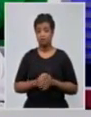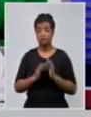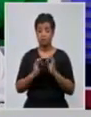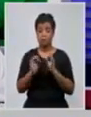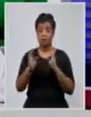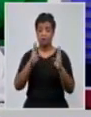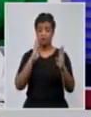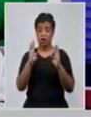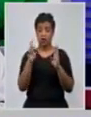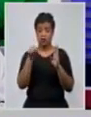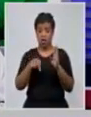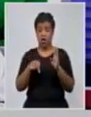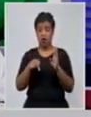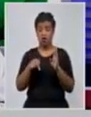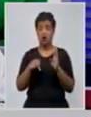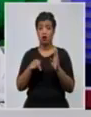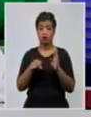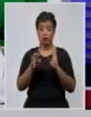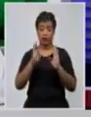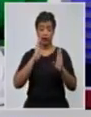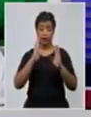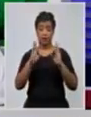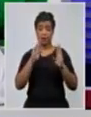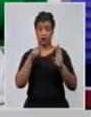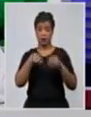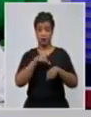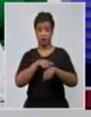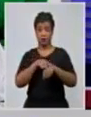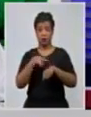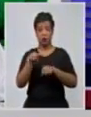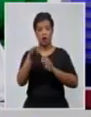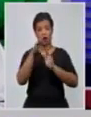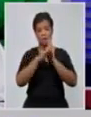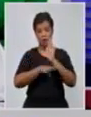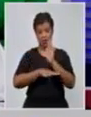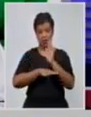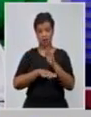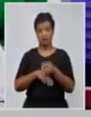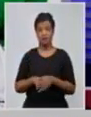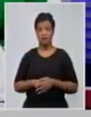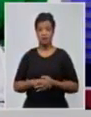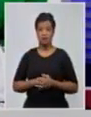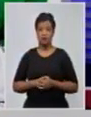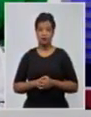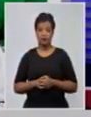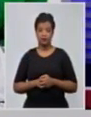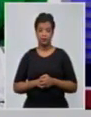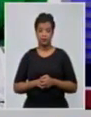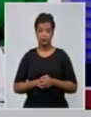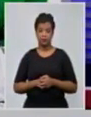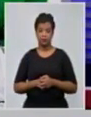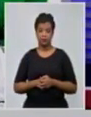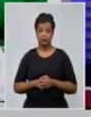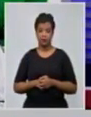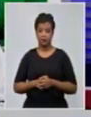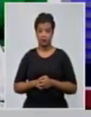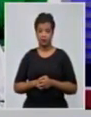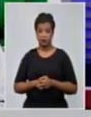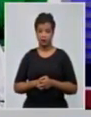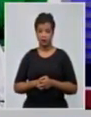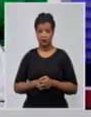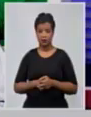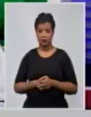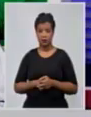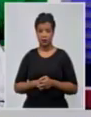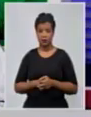fase en que se encuentra, la etapa en que se encuentra y las medidas que conllevan para su control.